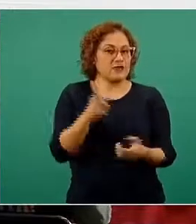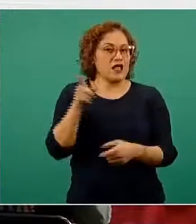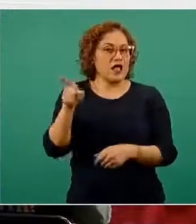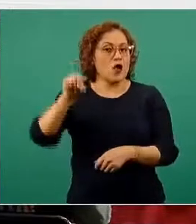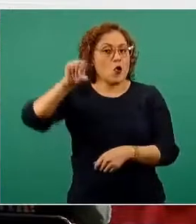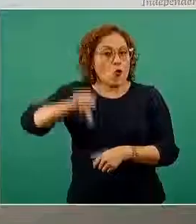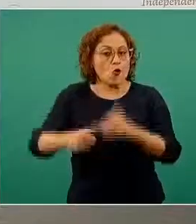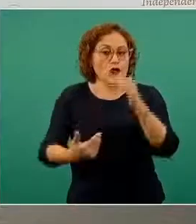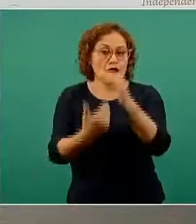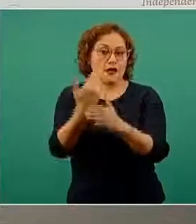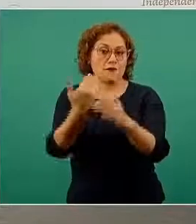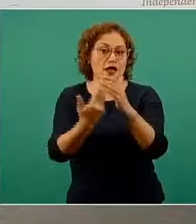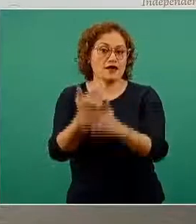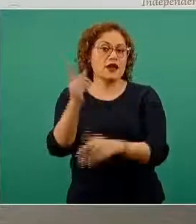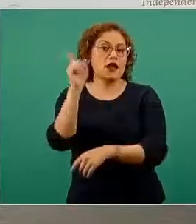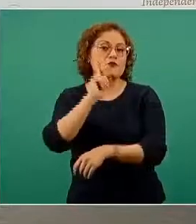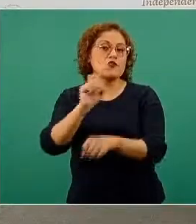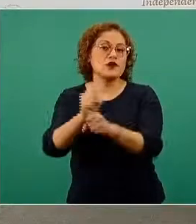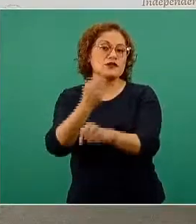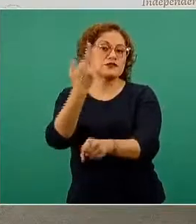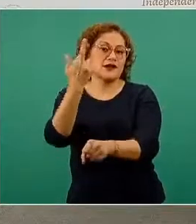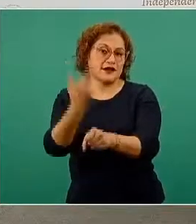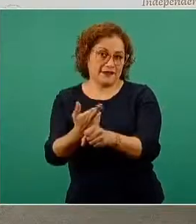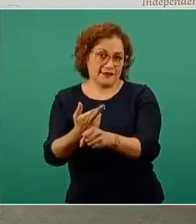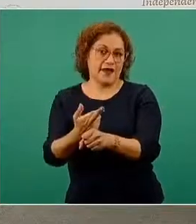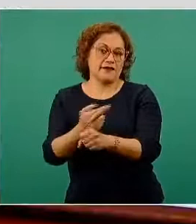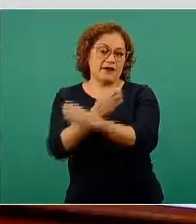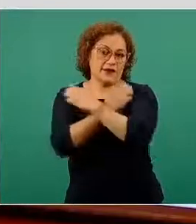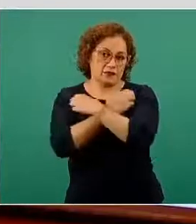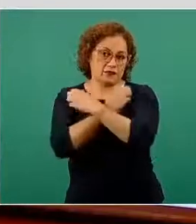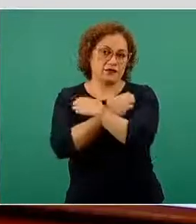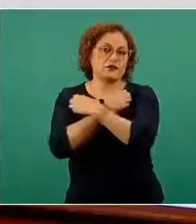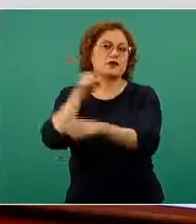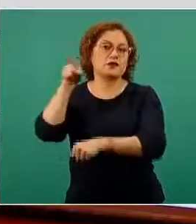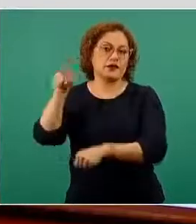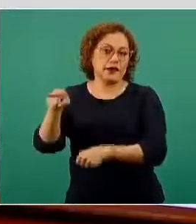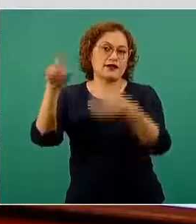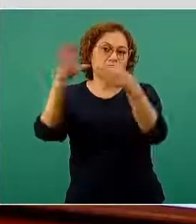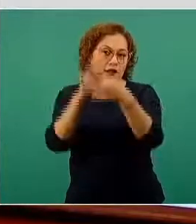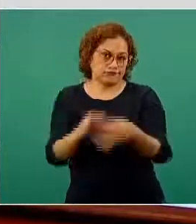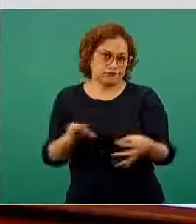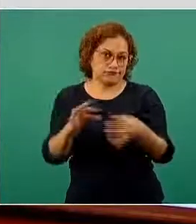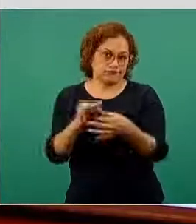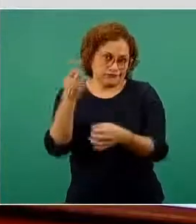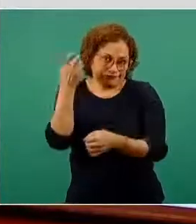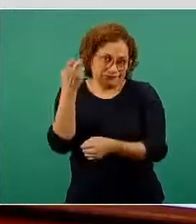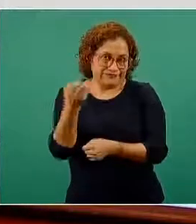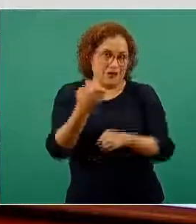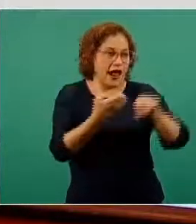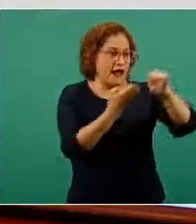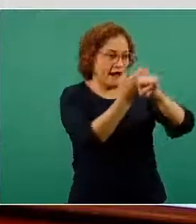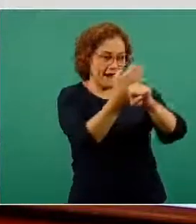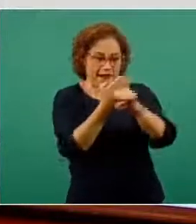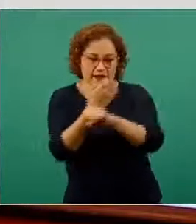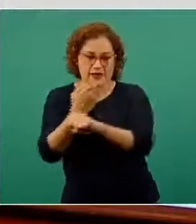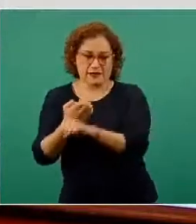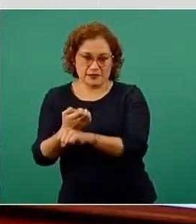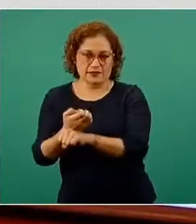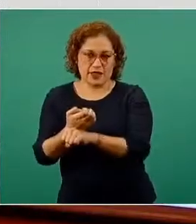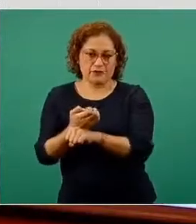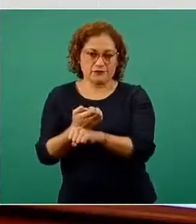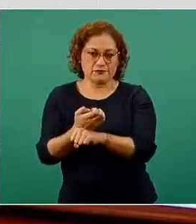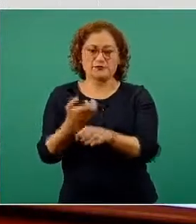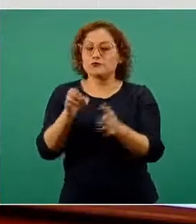esta mañana en la conferencia matutina, y entonces el criterio preferente es cuando se puede completar